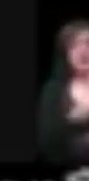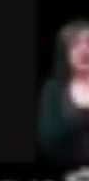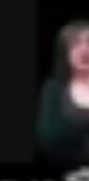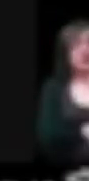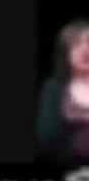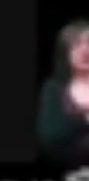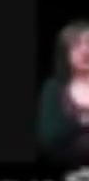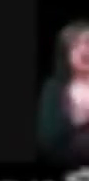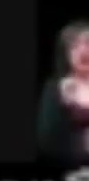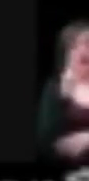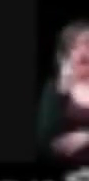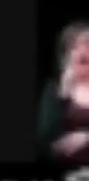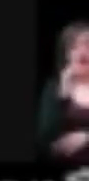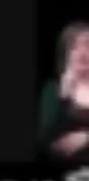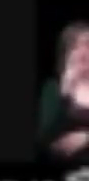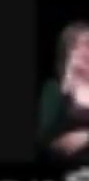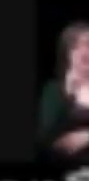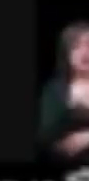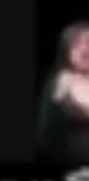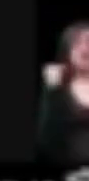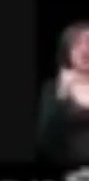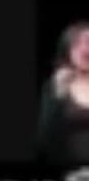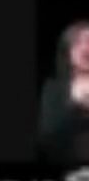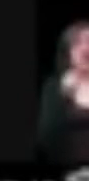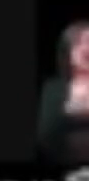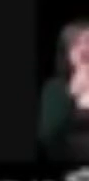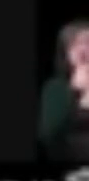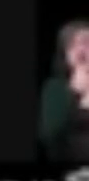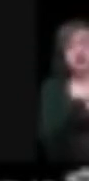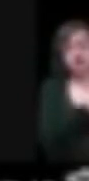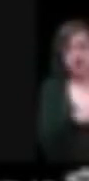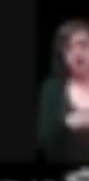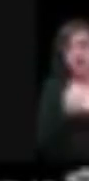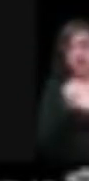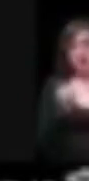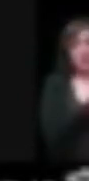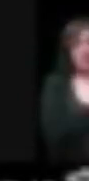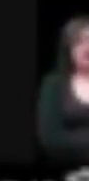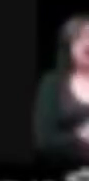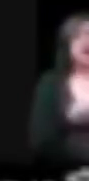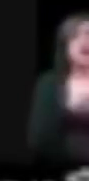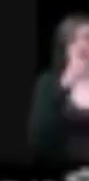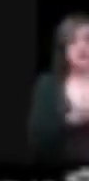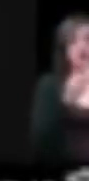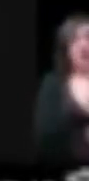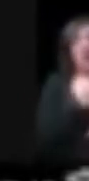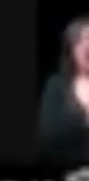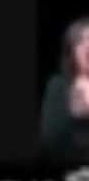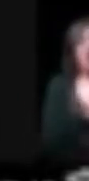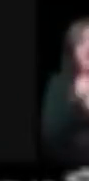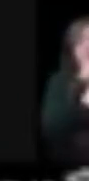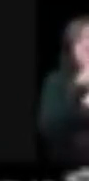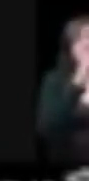su límite con el derecho del menor a vivir en un entorno familiar donde estén presentes las figuras de papá y mamá, que